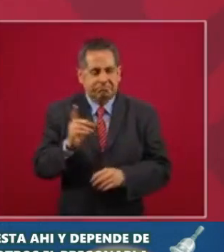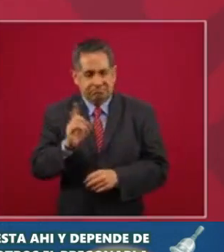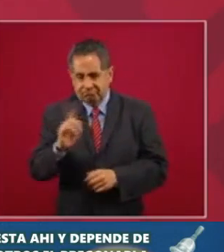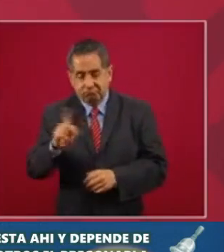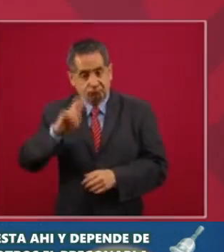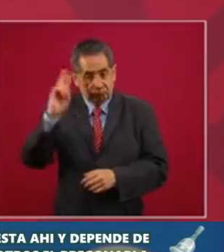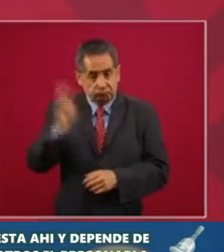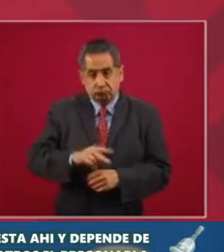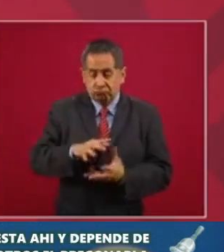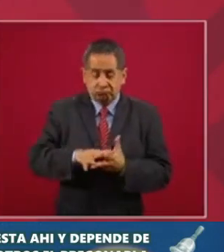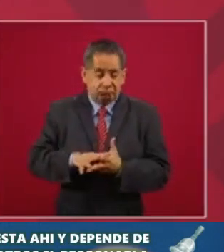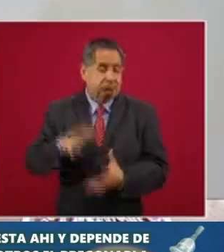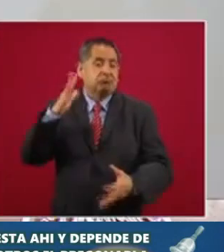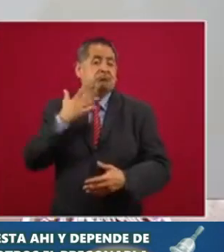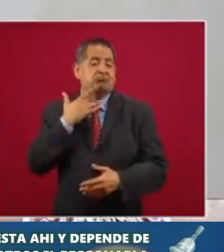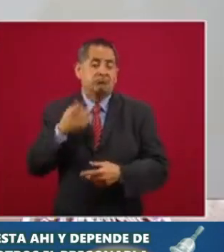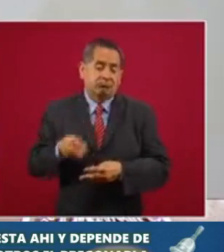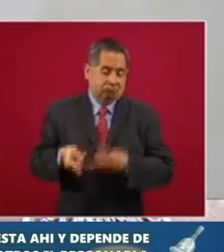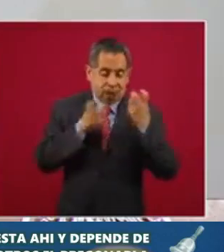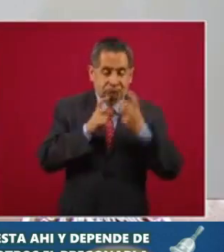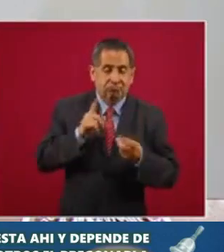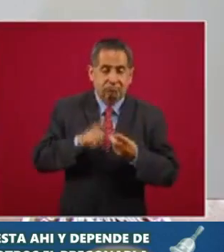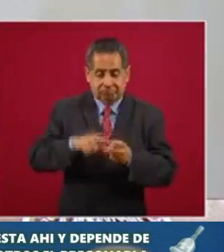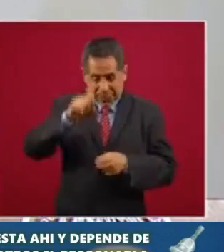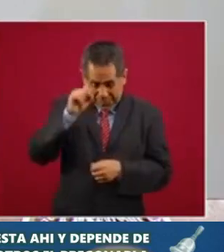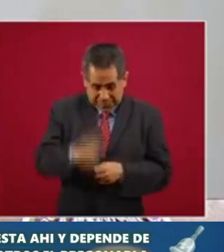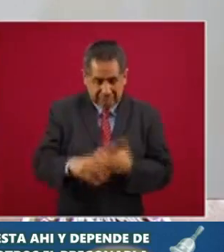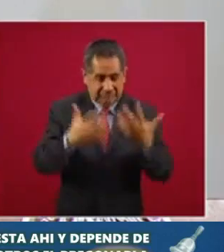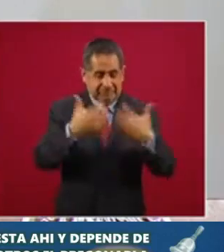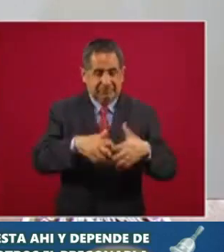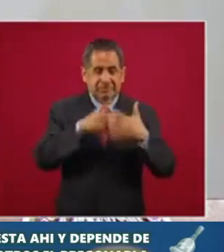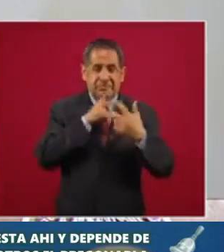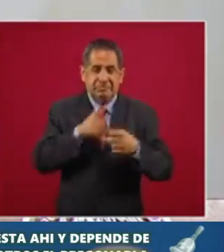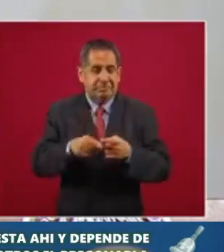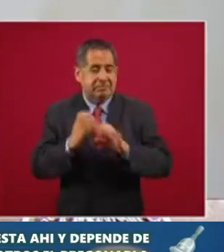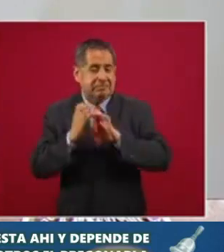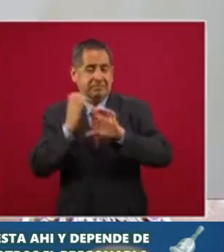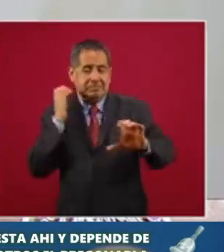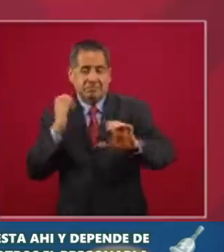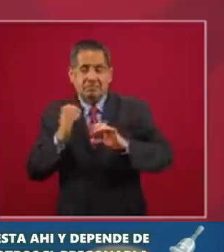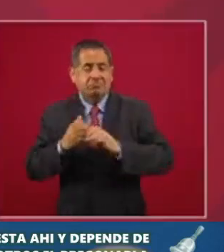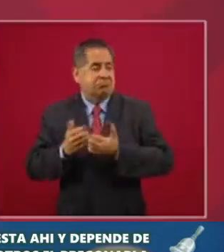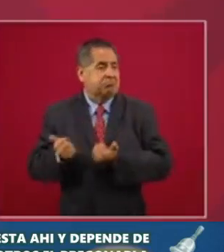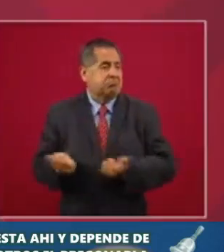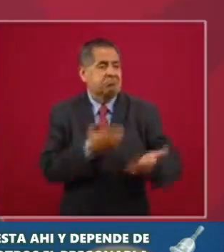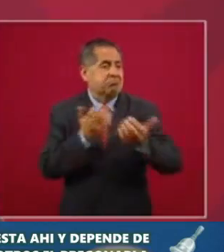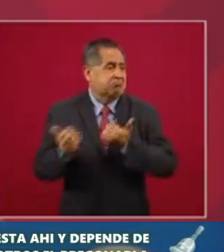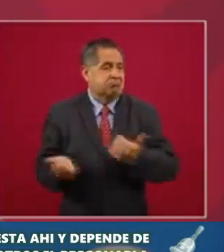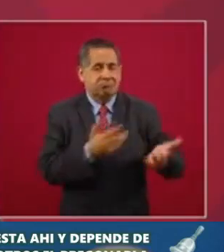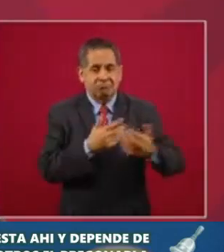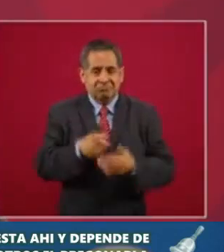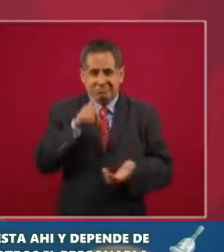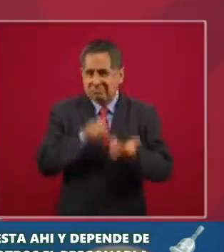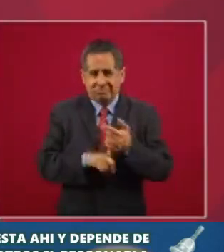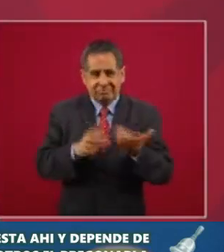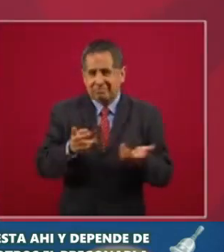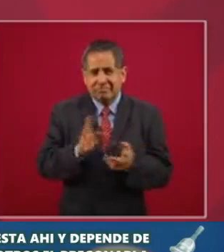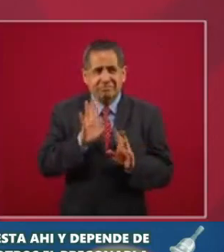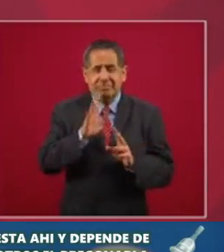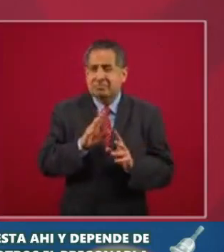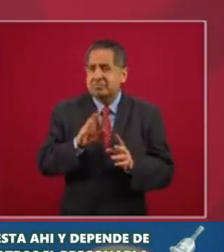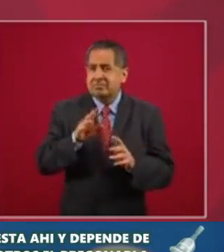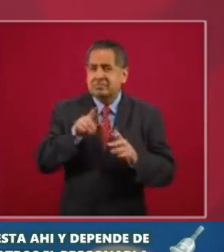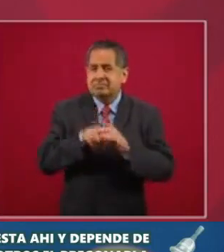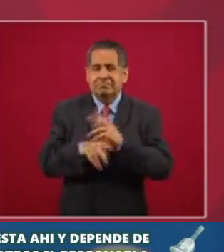la mayor cantidad de gasolina salía de las refinerías en pipas estaban tomadas las refinerías